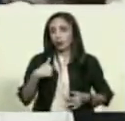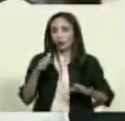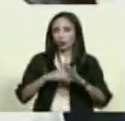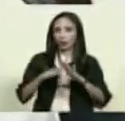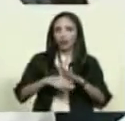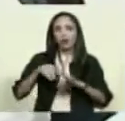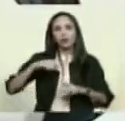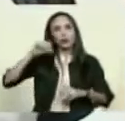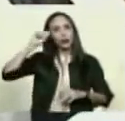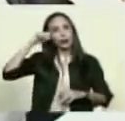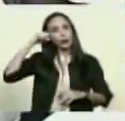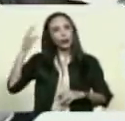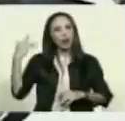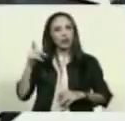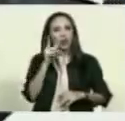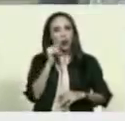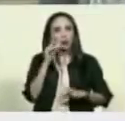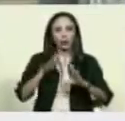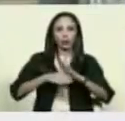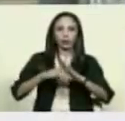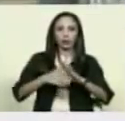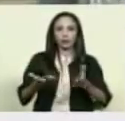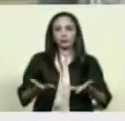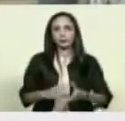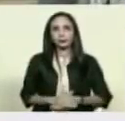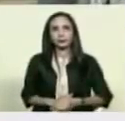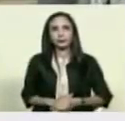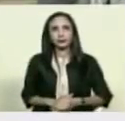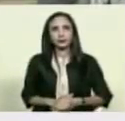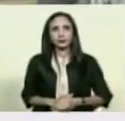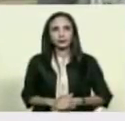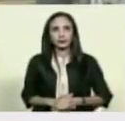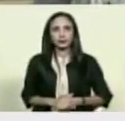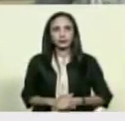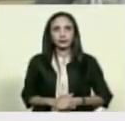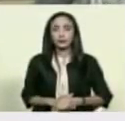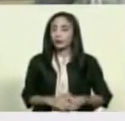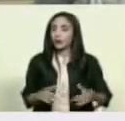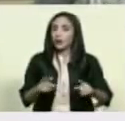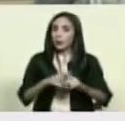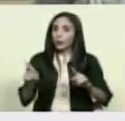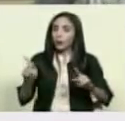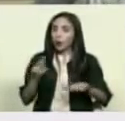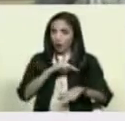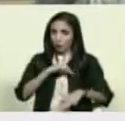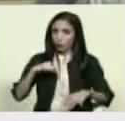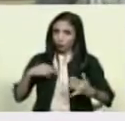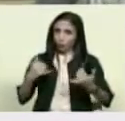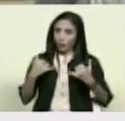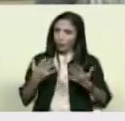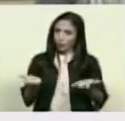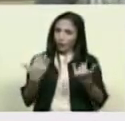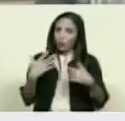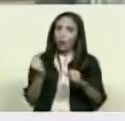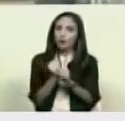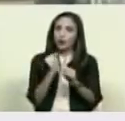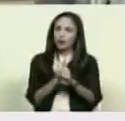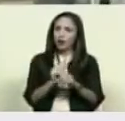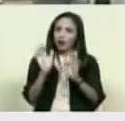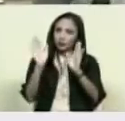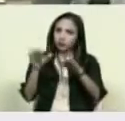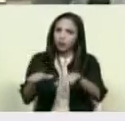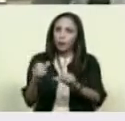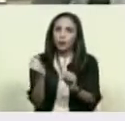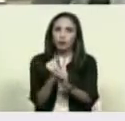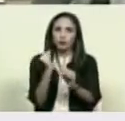porque me acuerdo de aquel. ¿No? Pero nosotros no, nosotros tenemos que trabajar, ¿vale? Trabajar